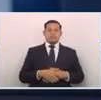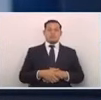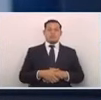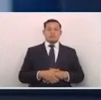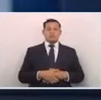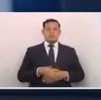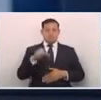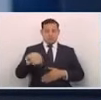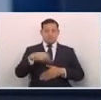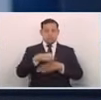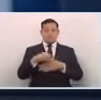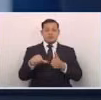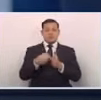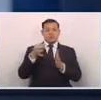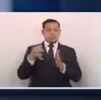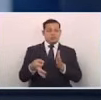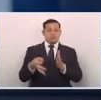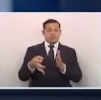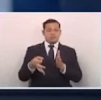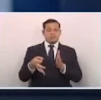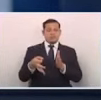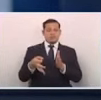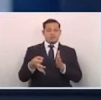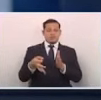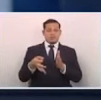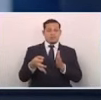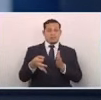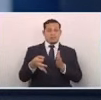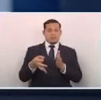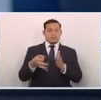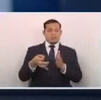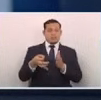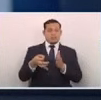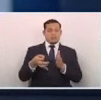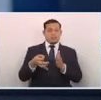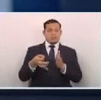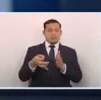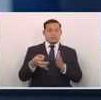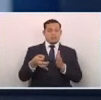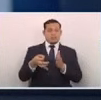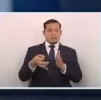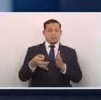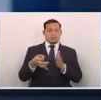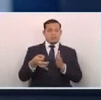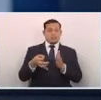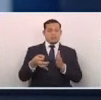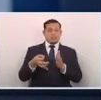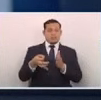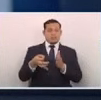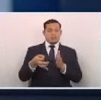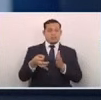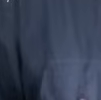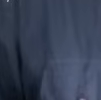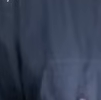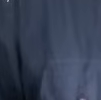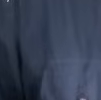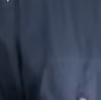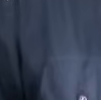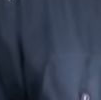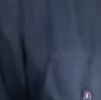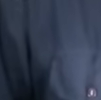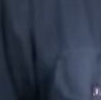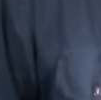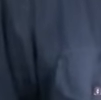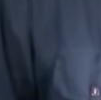Porque si esta Asamblea Legislativa le niega la justicia... Ahí pueden ver la Claudia